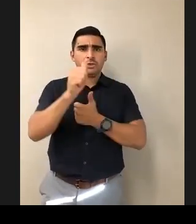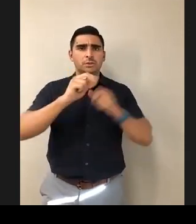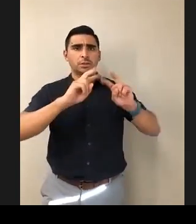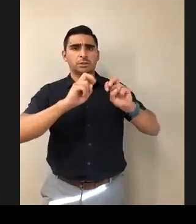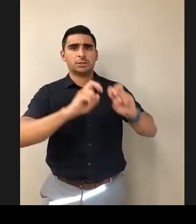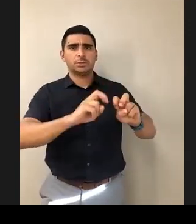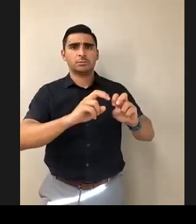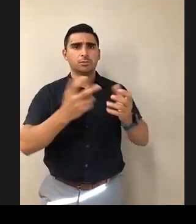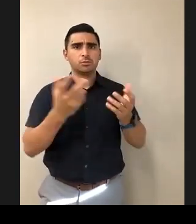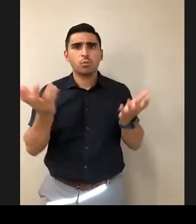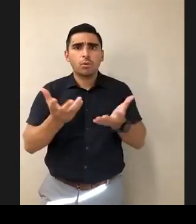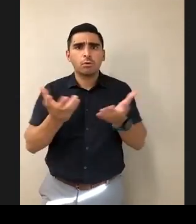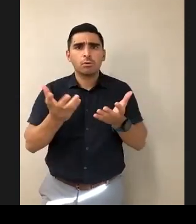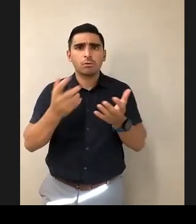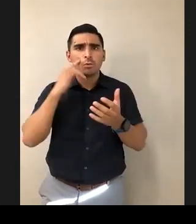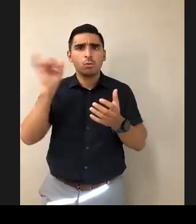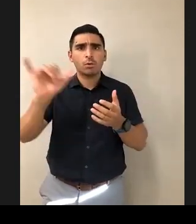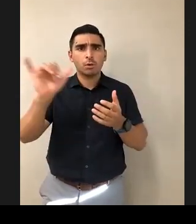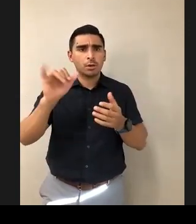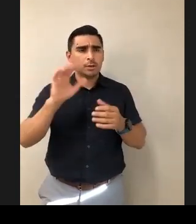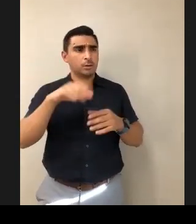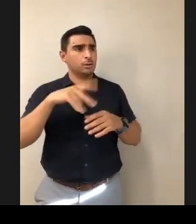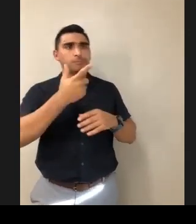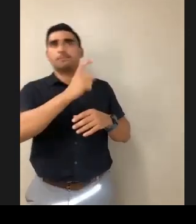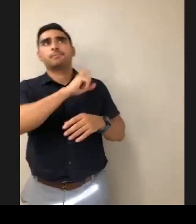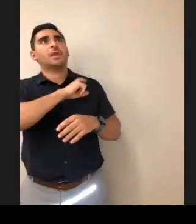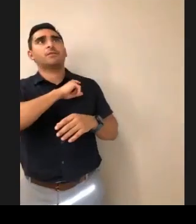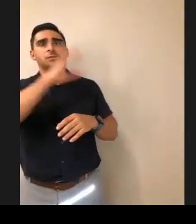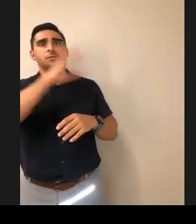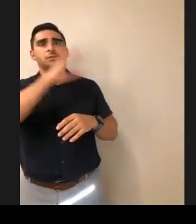Es una de las cosas que tenemos que,